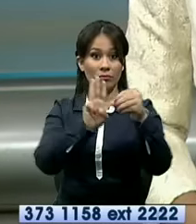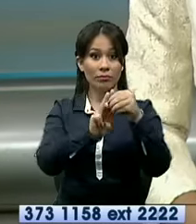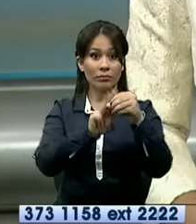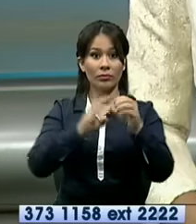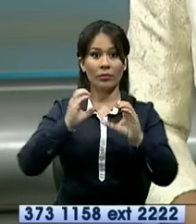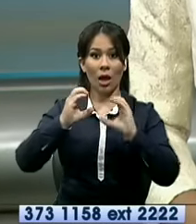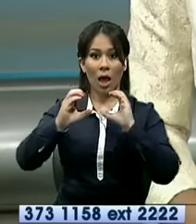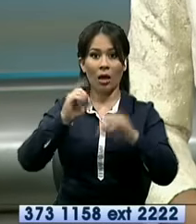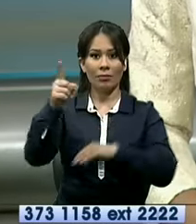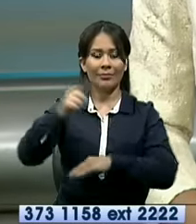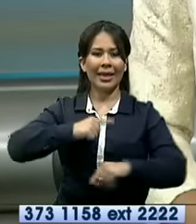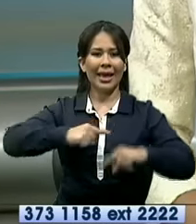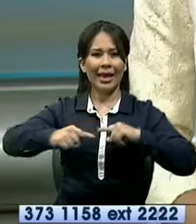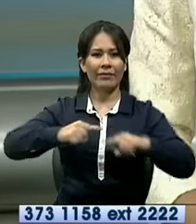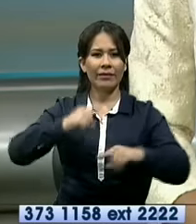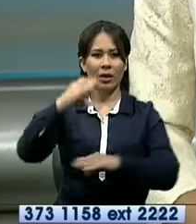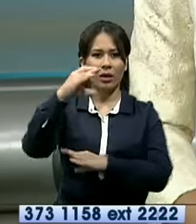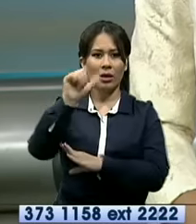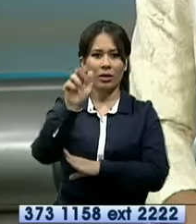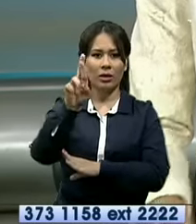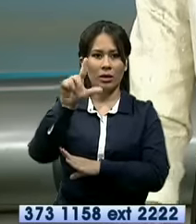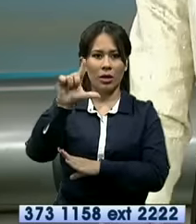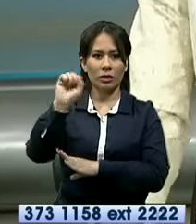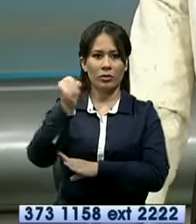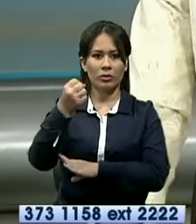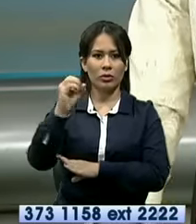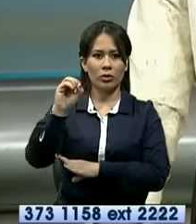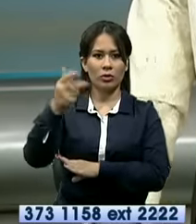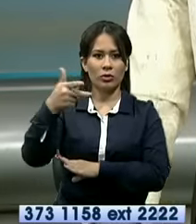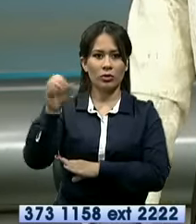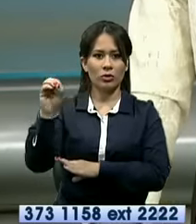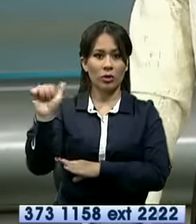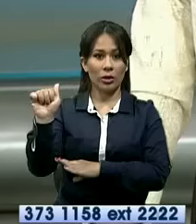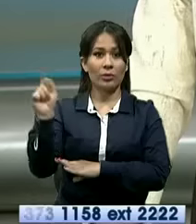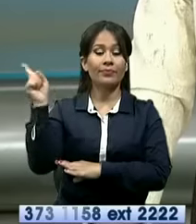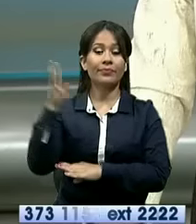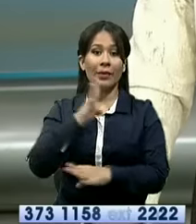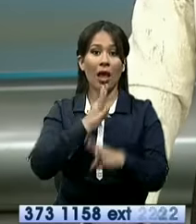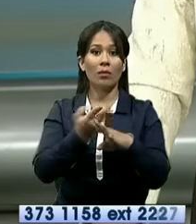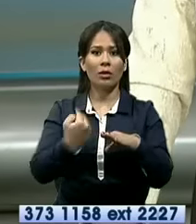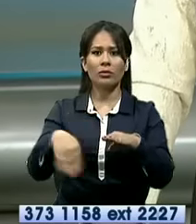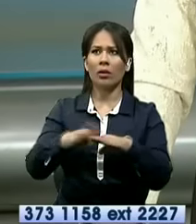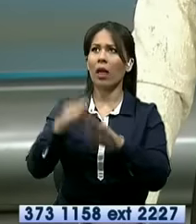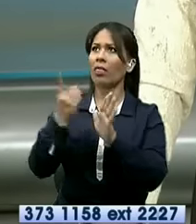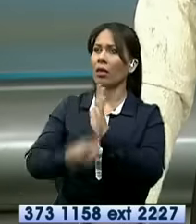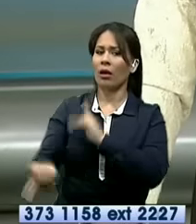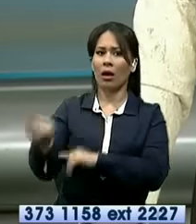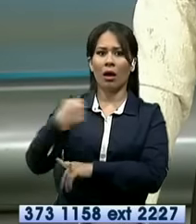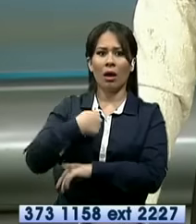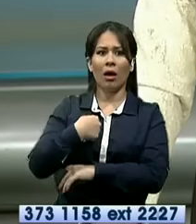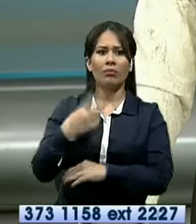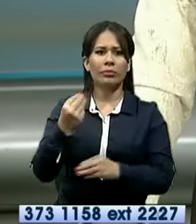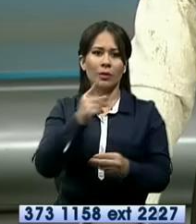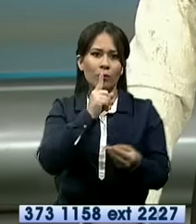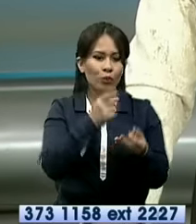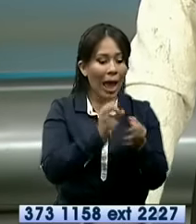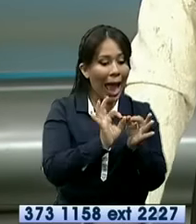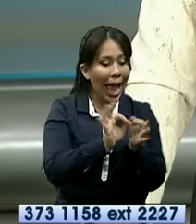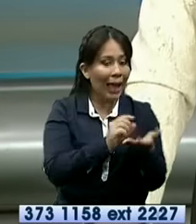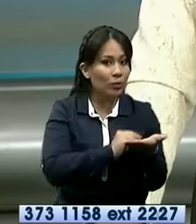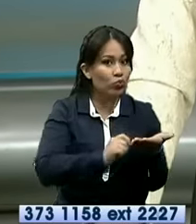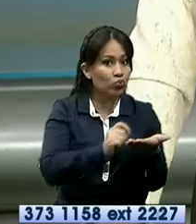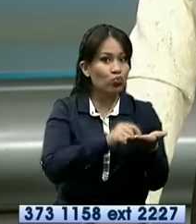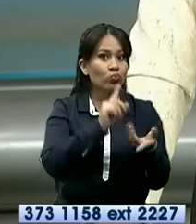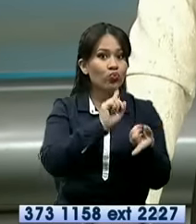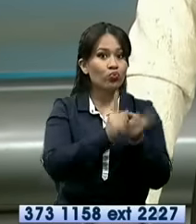Carlos Ochoa compareció ante la fiscalía para rendir su versión en la demanda interpuesta en su contra por la supuesta adulteración de la ley de